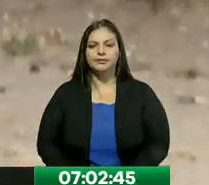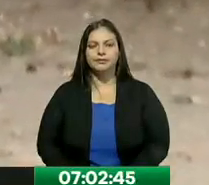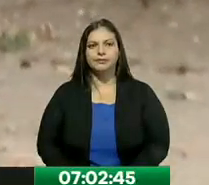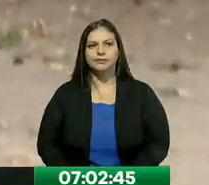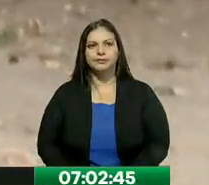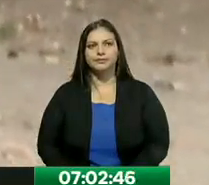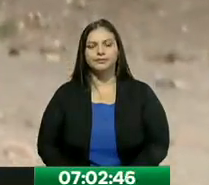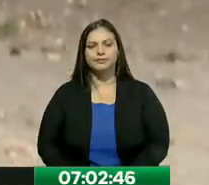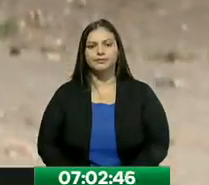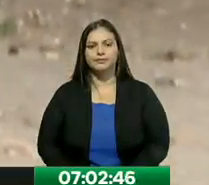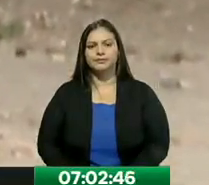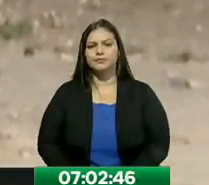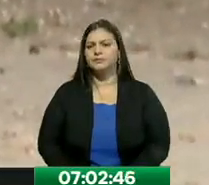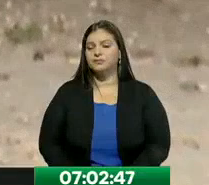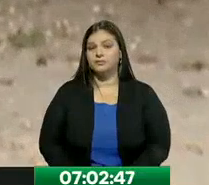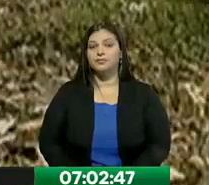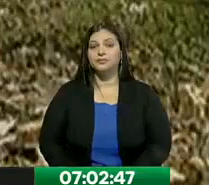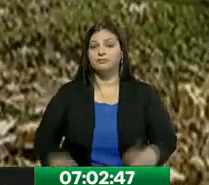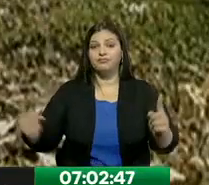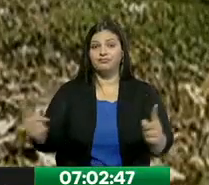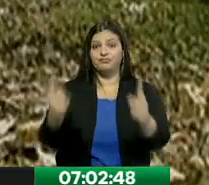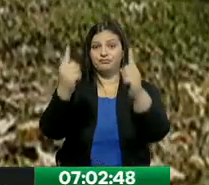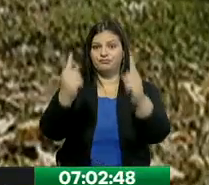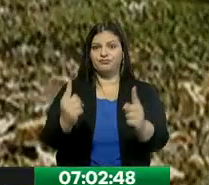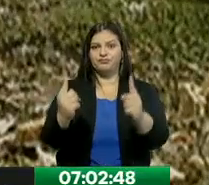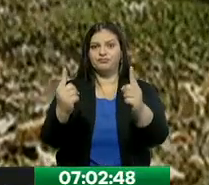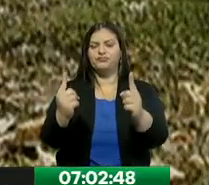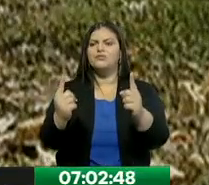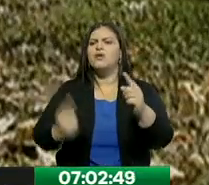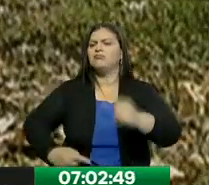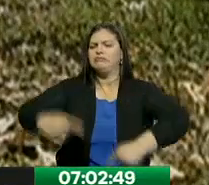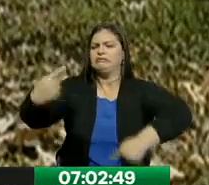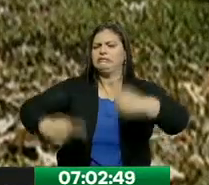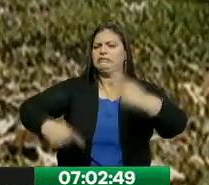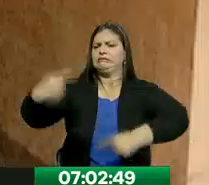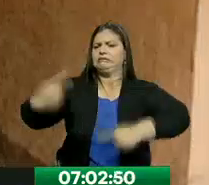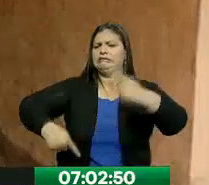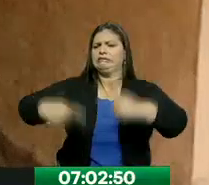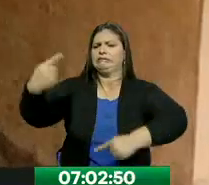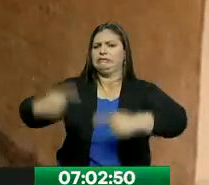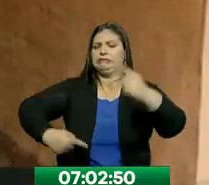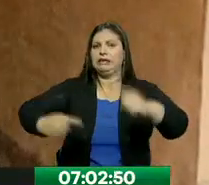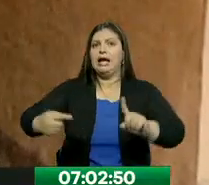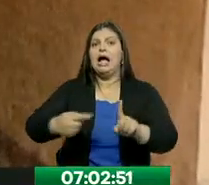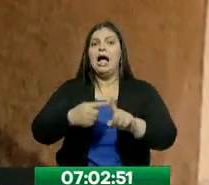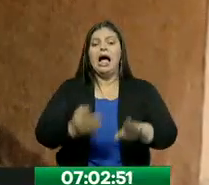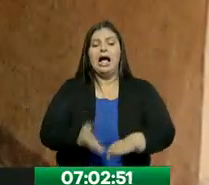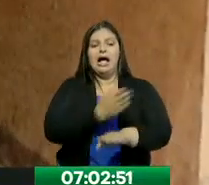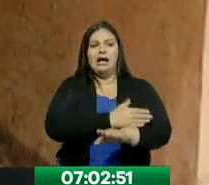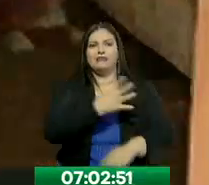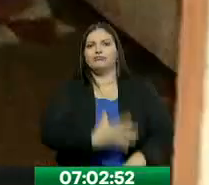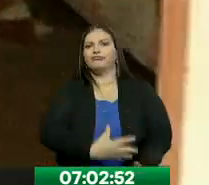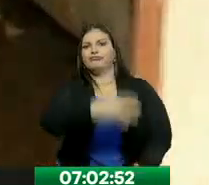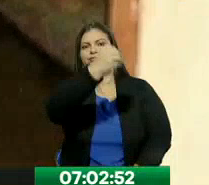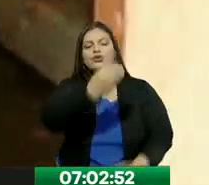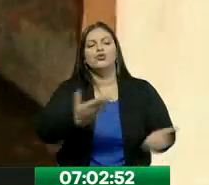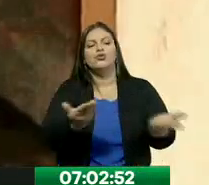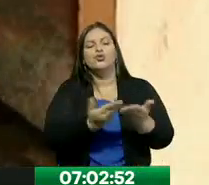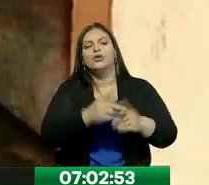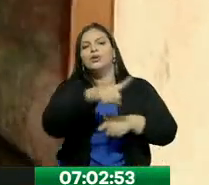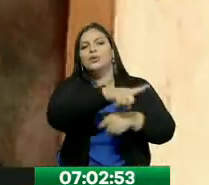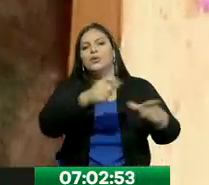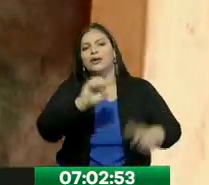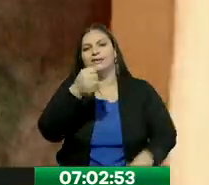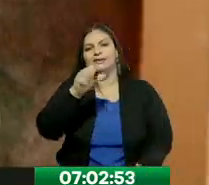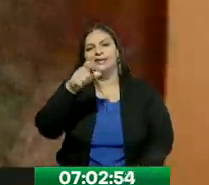Se presume que hubo una discusión. Ella había llegado de su natal Salitre y eso produjo el enojo de aquel ciudadano, que luego cogió un cuchillo